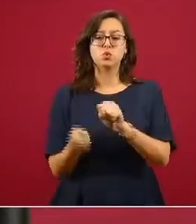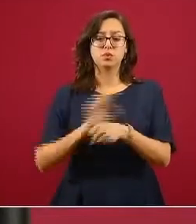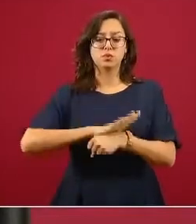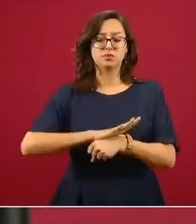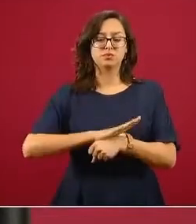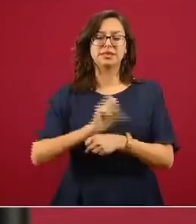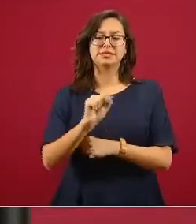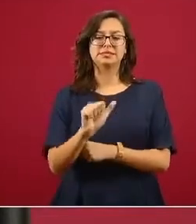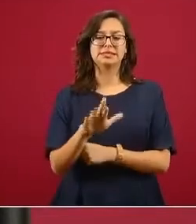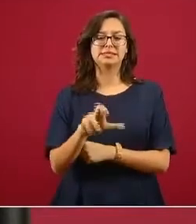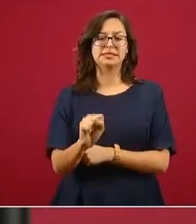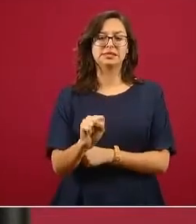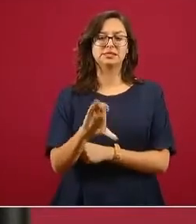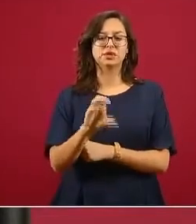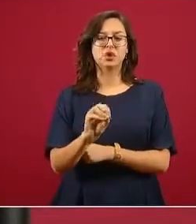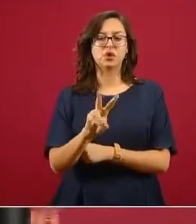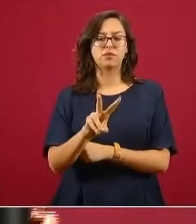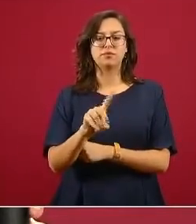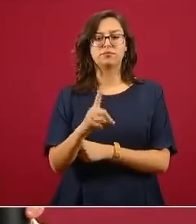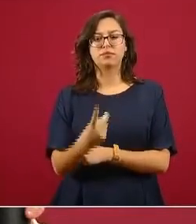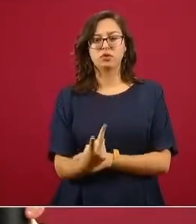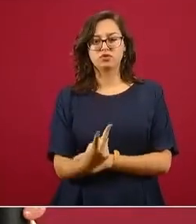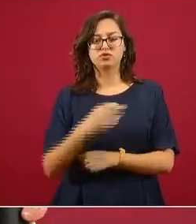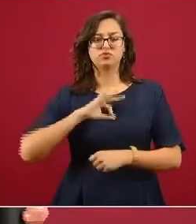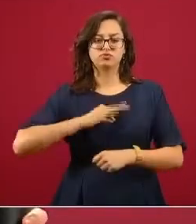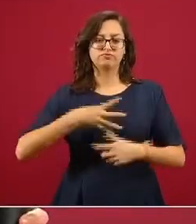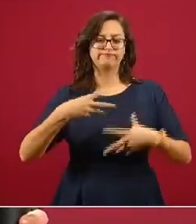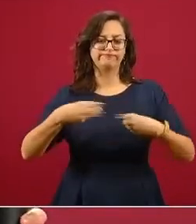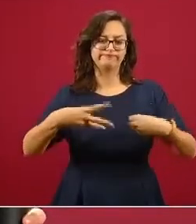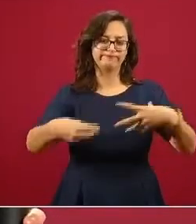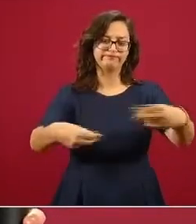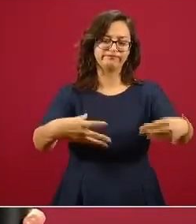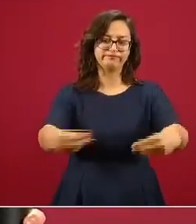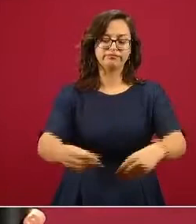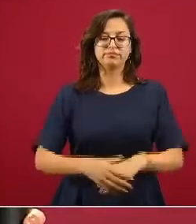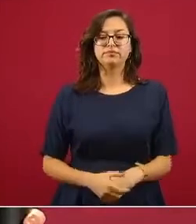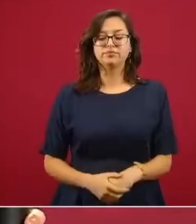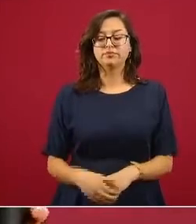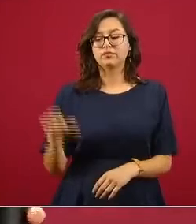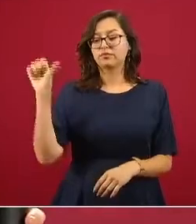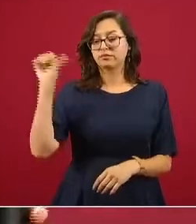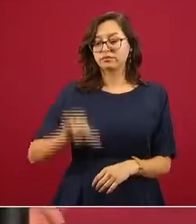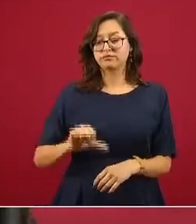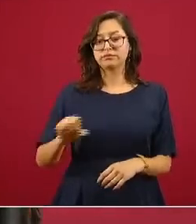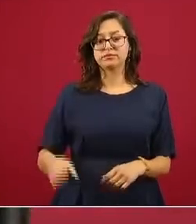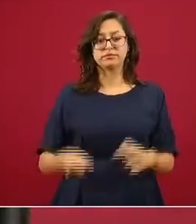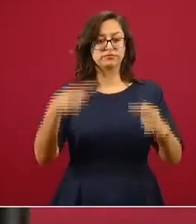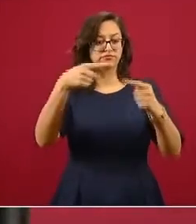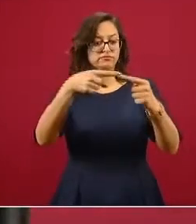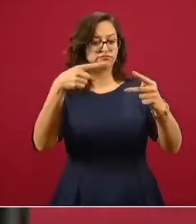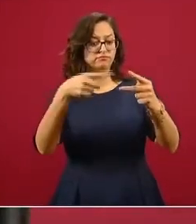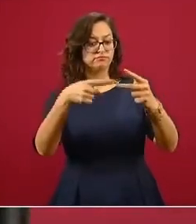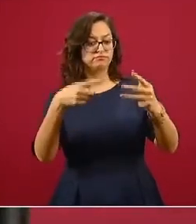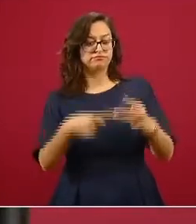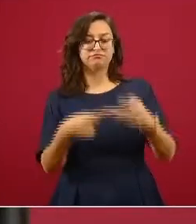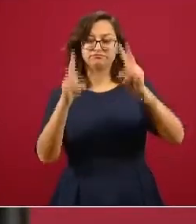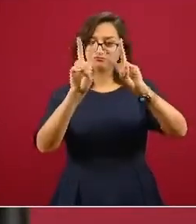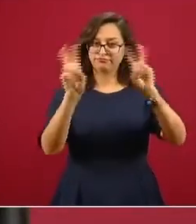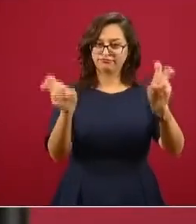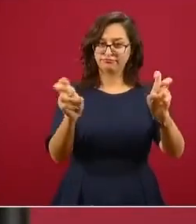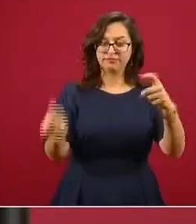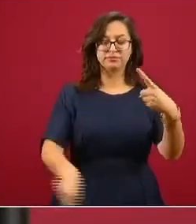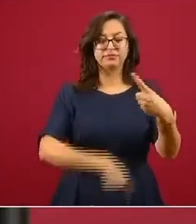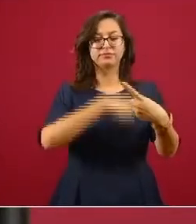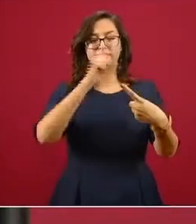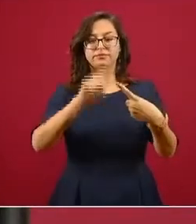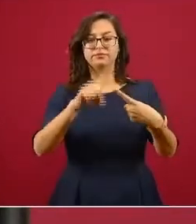coronavirus SARS-CoV-2. Hoy vamos a tener tres componentes en nuestra conferencia de prensa. Uno,